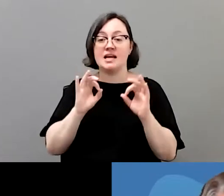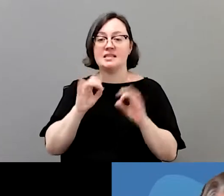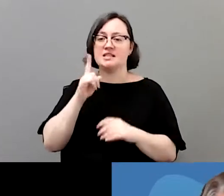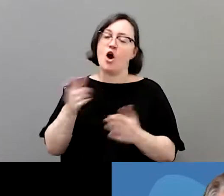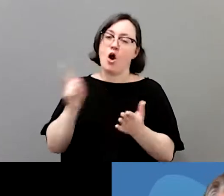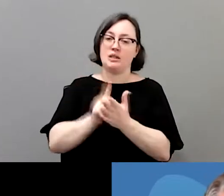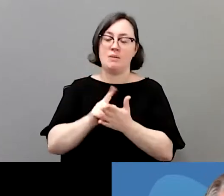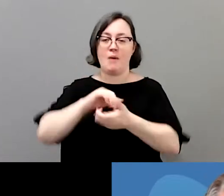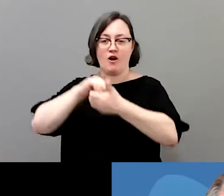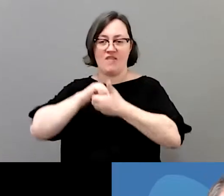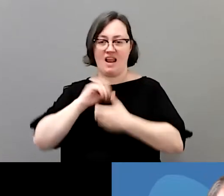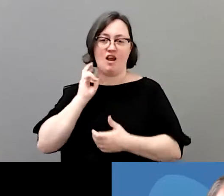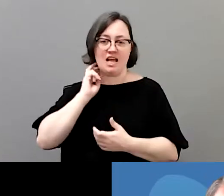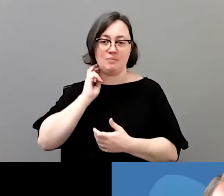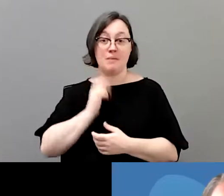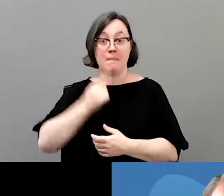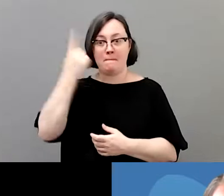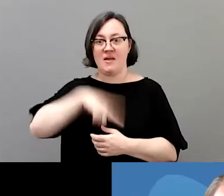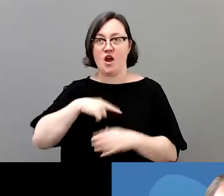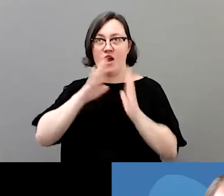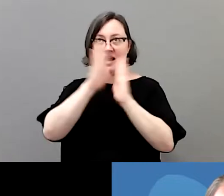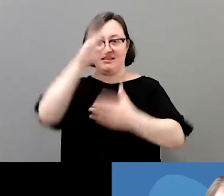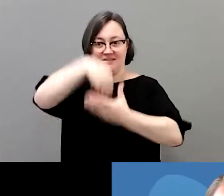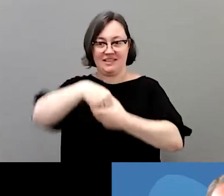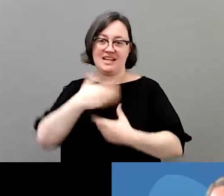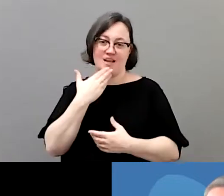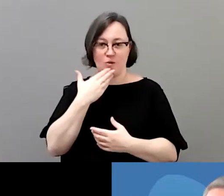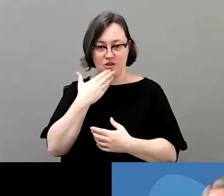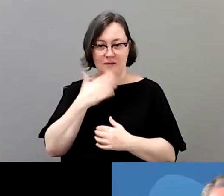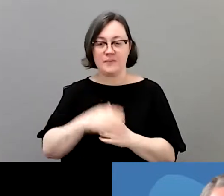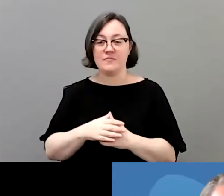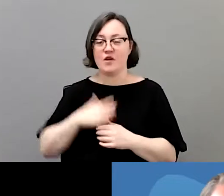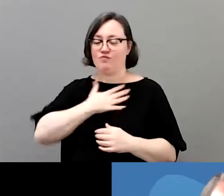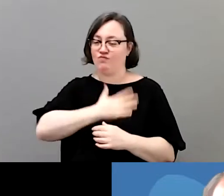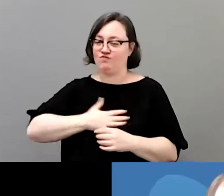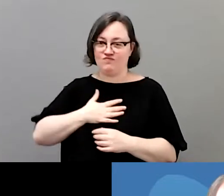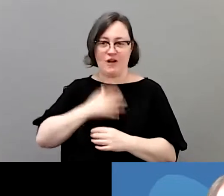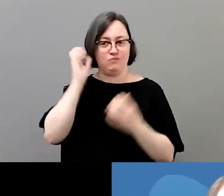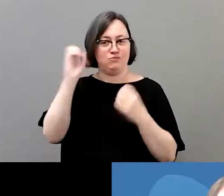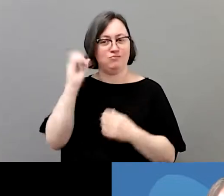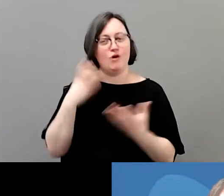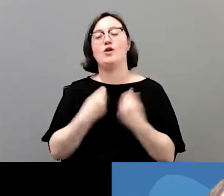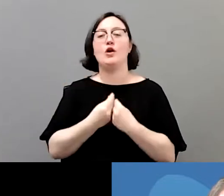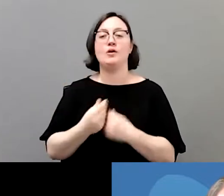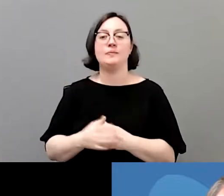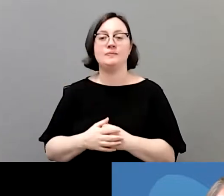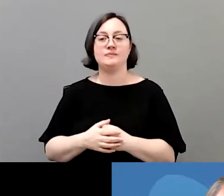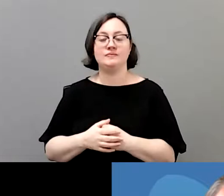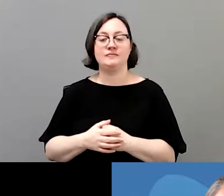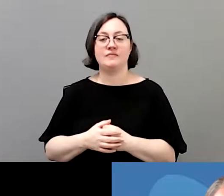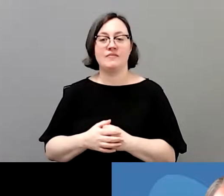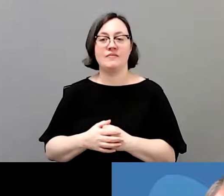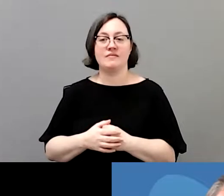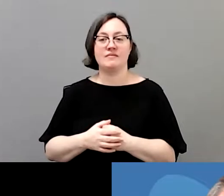más a Confederación. Yo sabéis que aquí me siento en casa, así que encantada de la vida. Y saludar